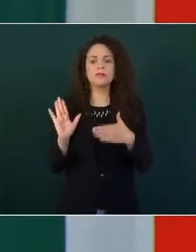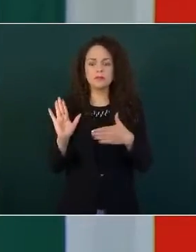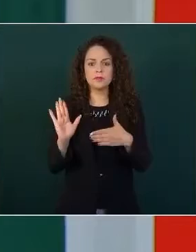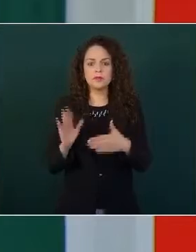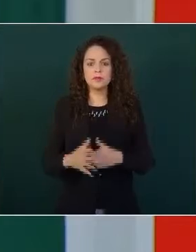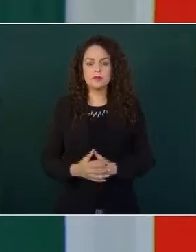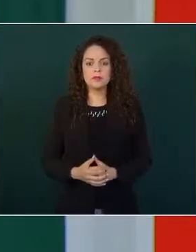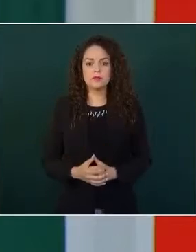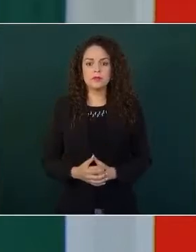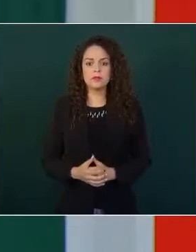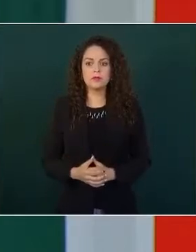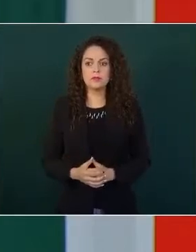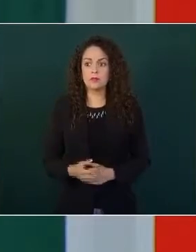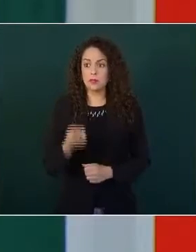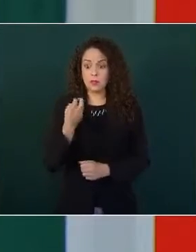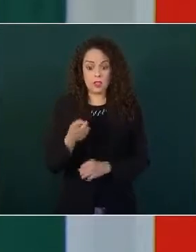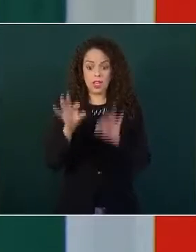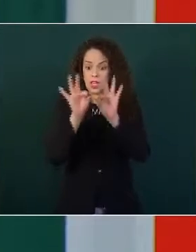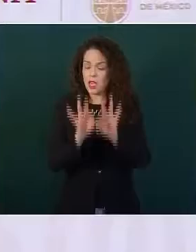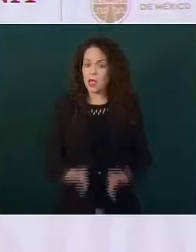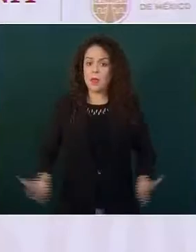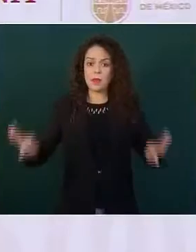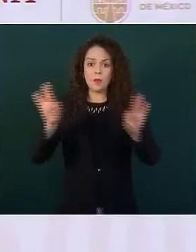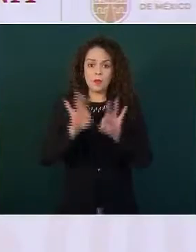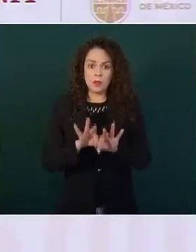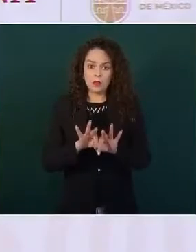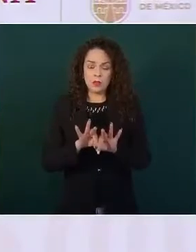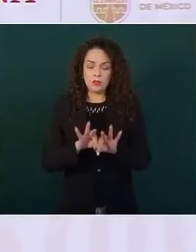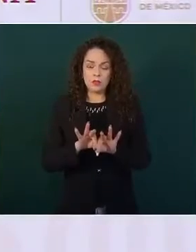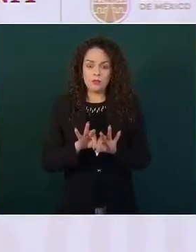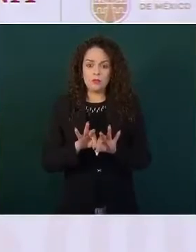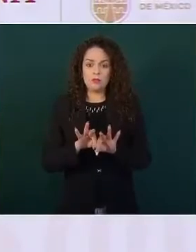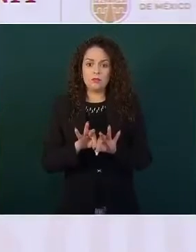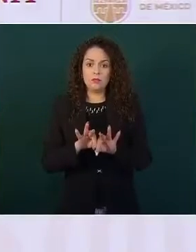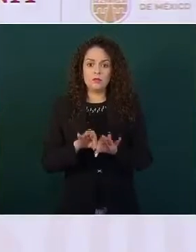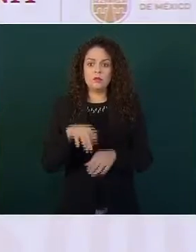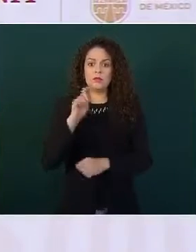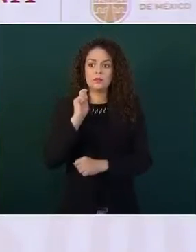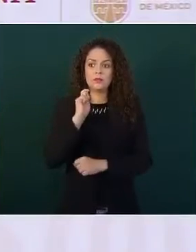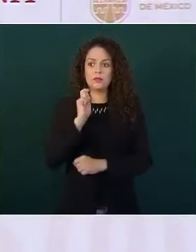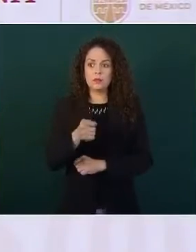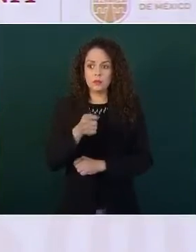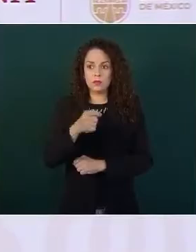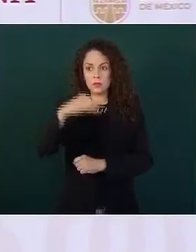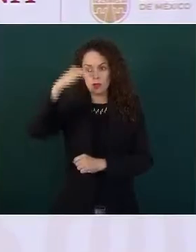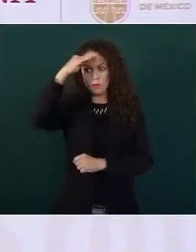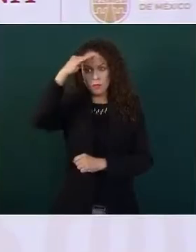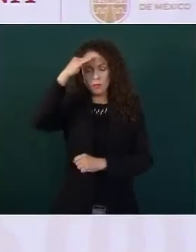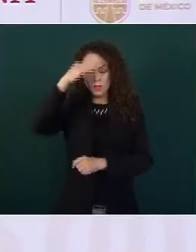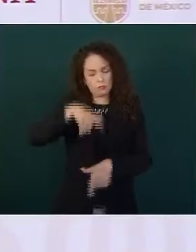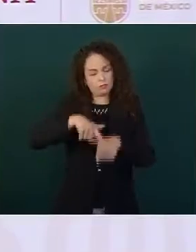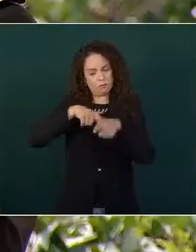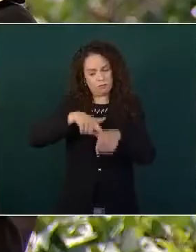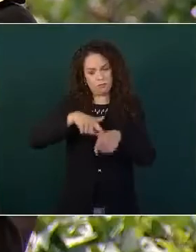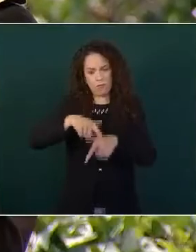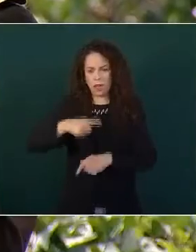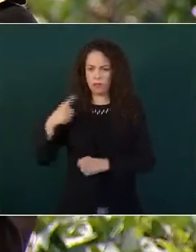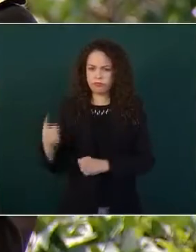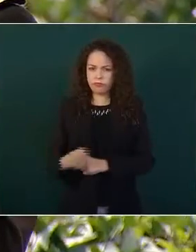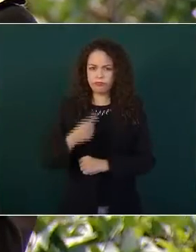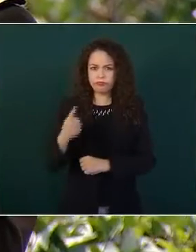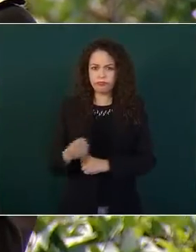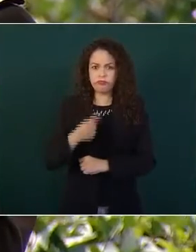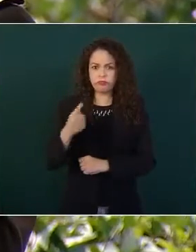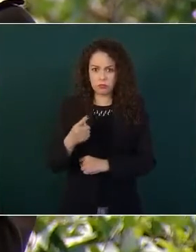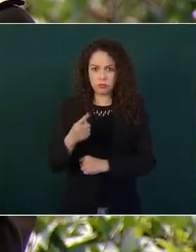Esto representa la principal fortaleza que sustenta la evaluación objetiva y constante que hace el pueblo